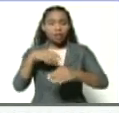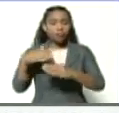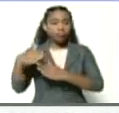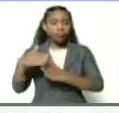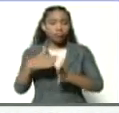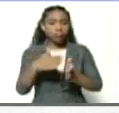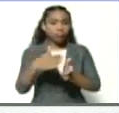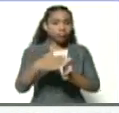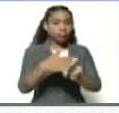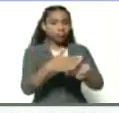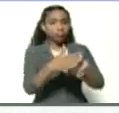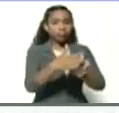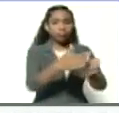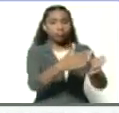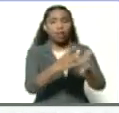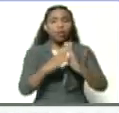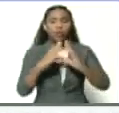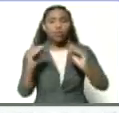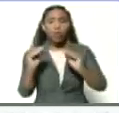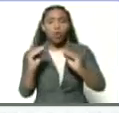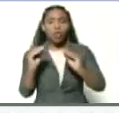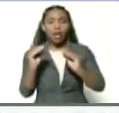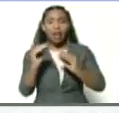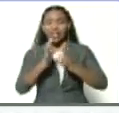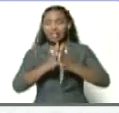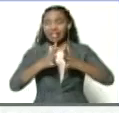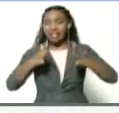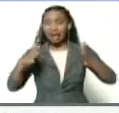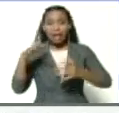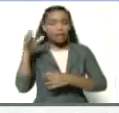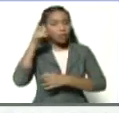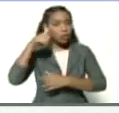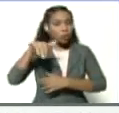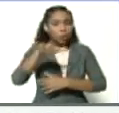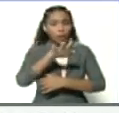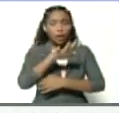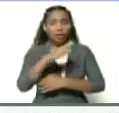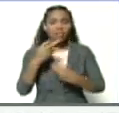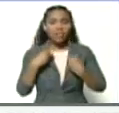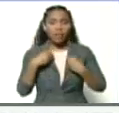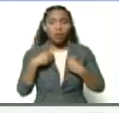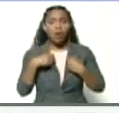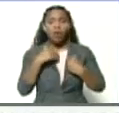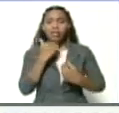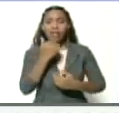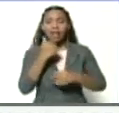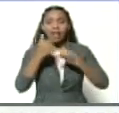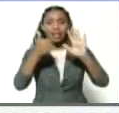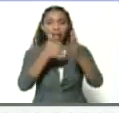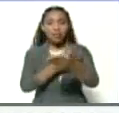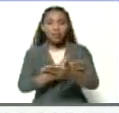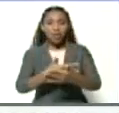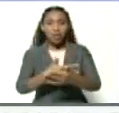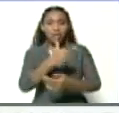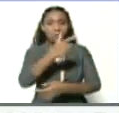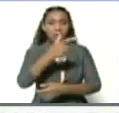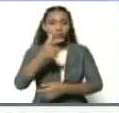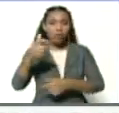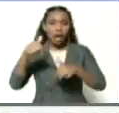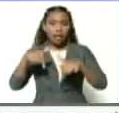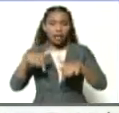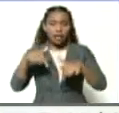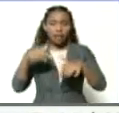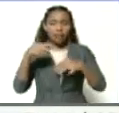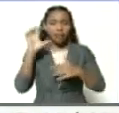recorriendo toda la gran ciudad donde vivimos casi 6 millones de habitantes de este